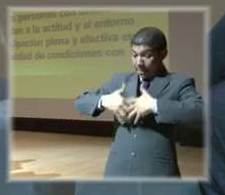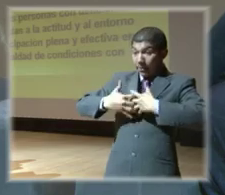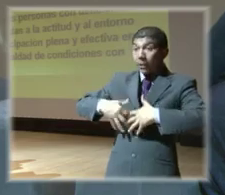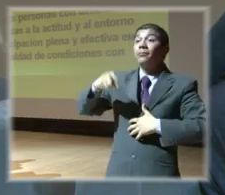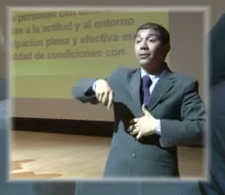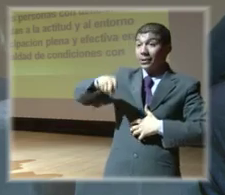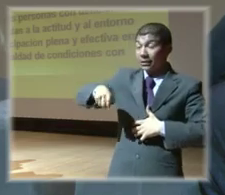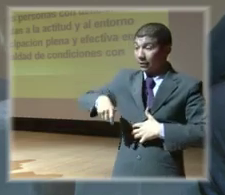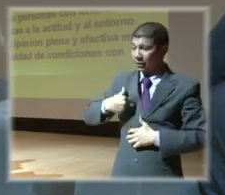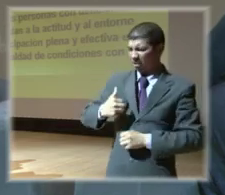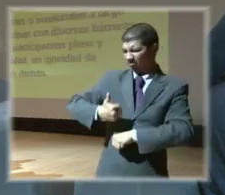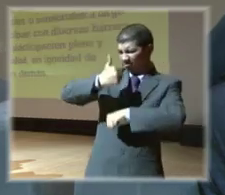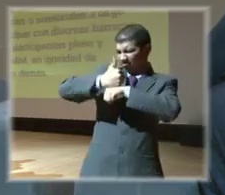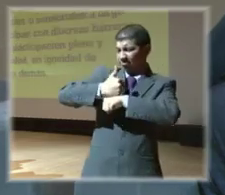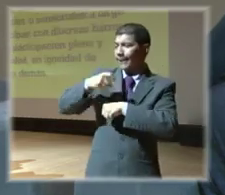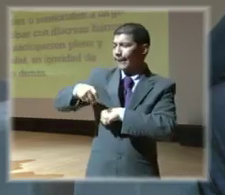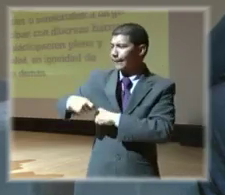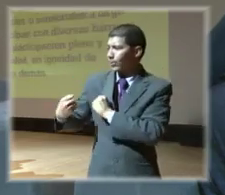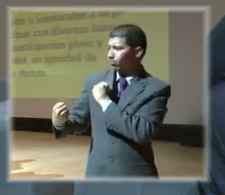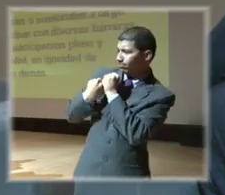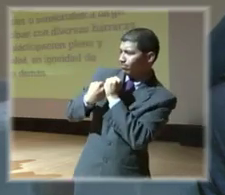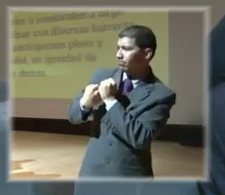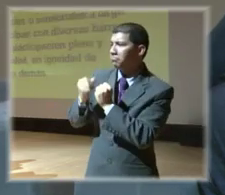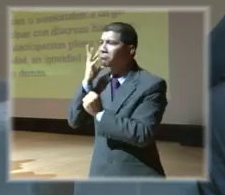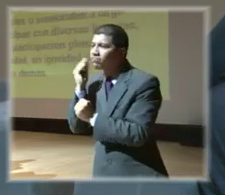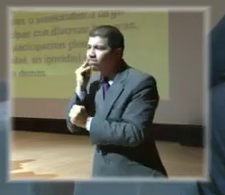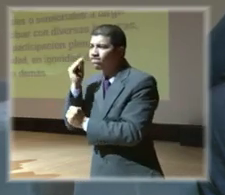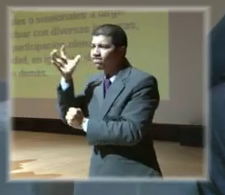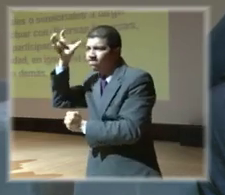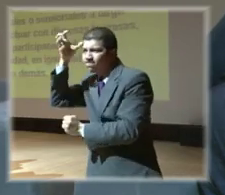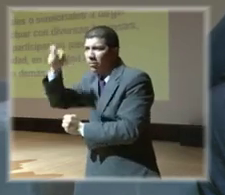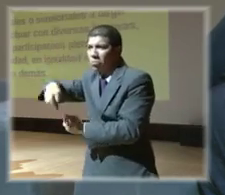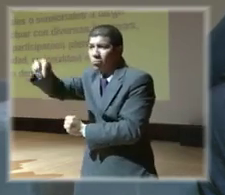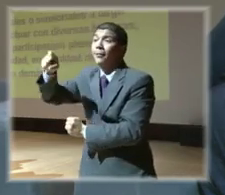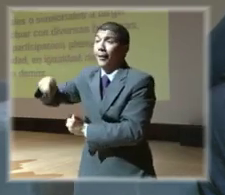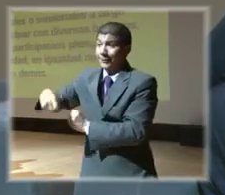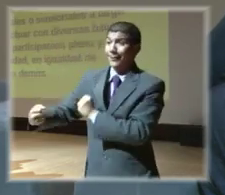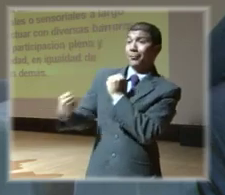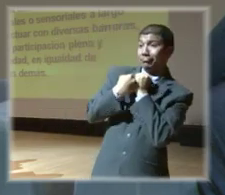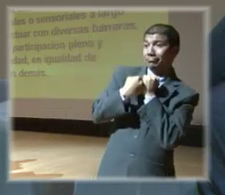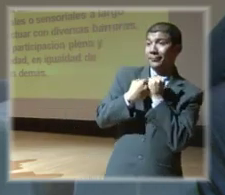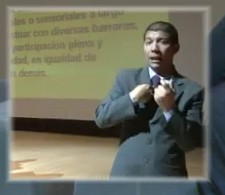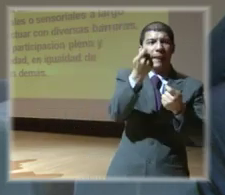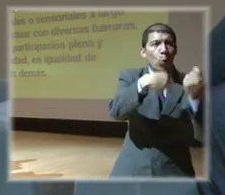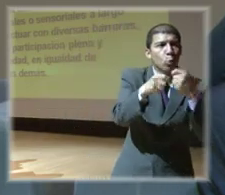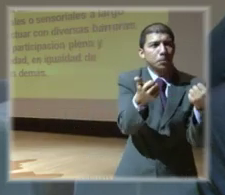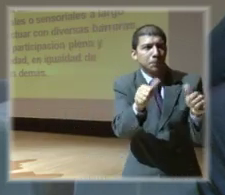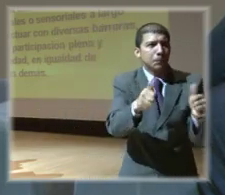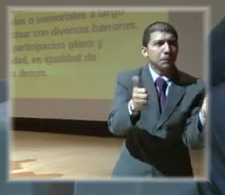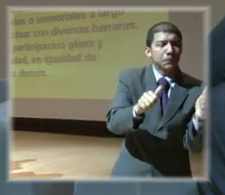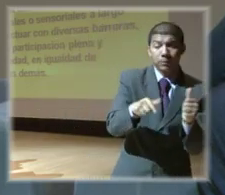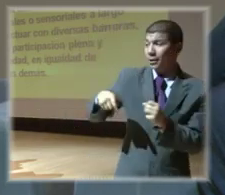una persona con discapacidad que necesita un esquema de apoyo para tomar decisiones, decimos, entonces